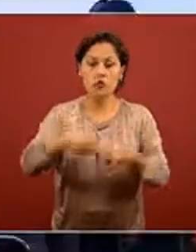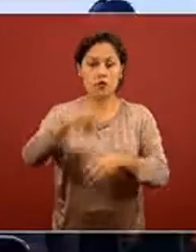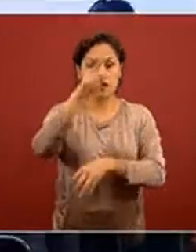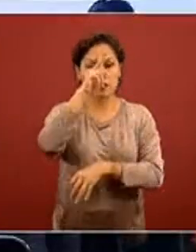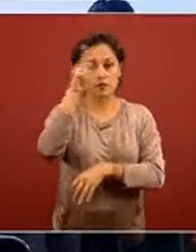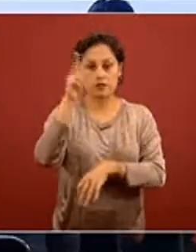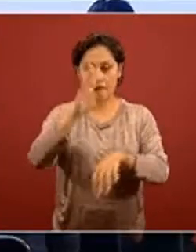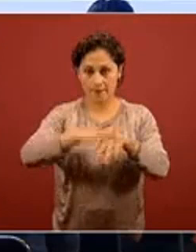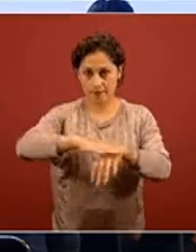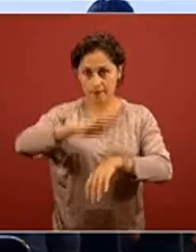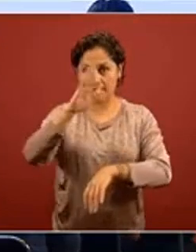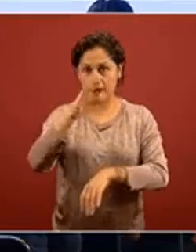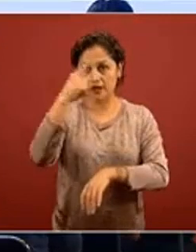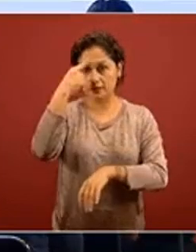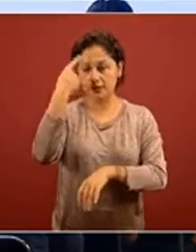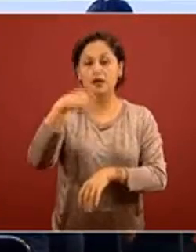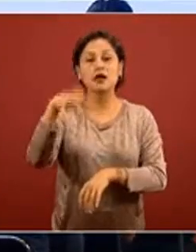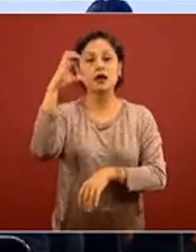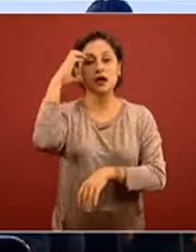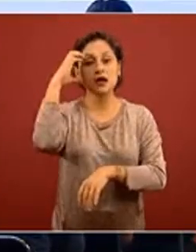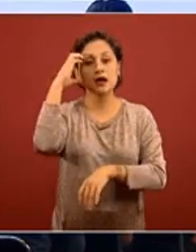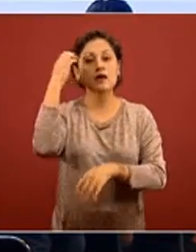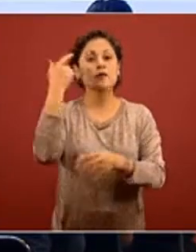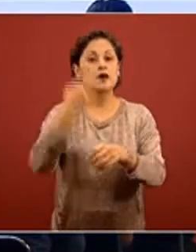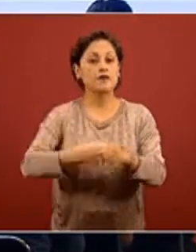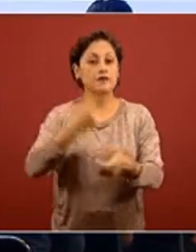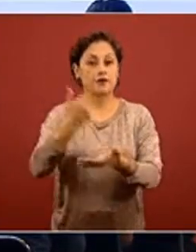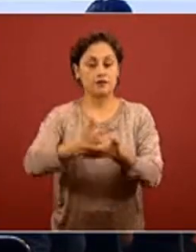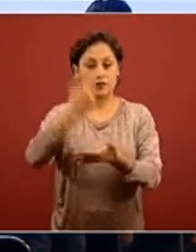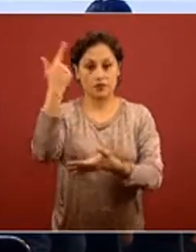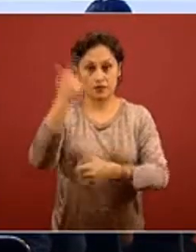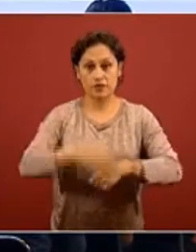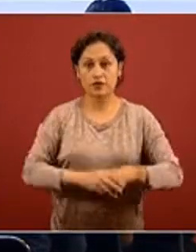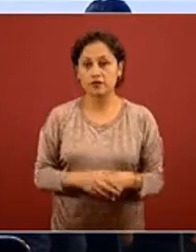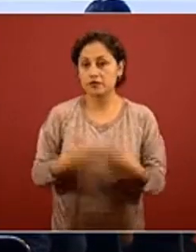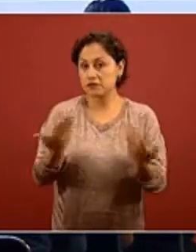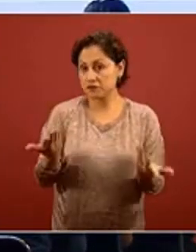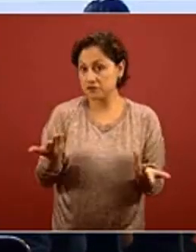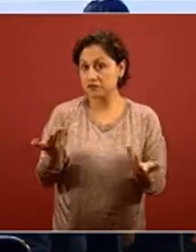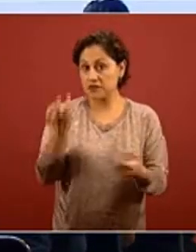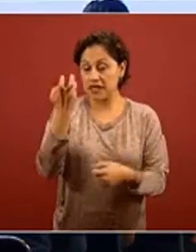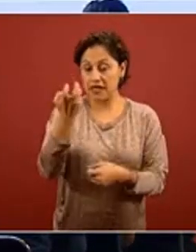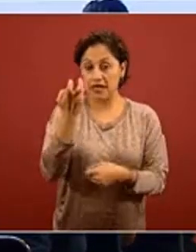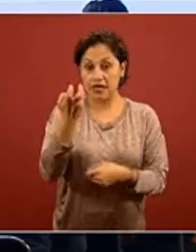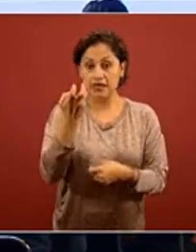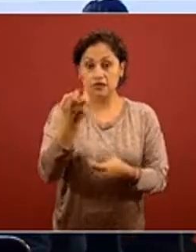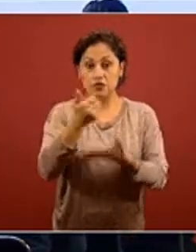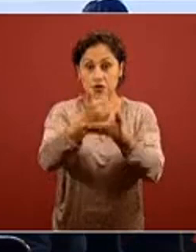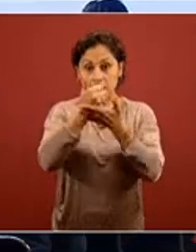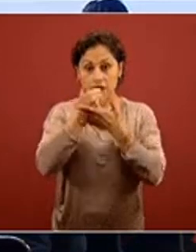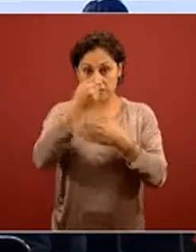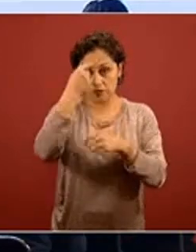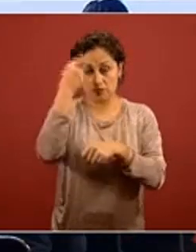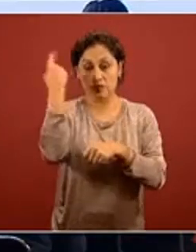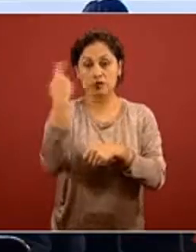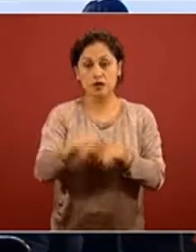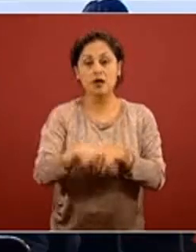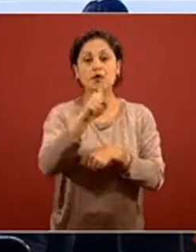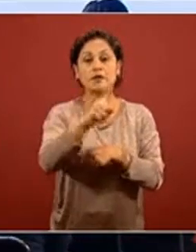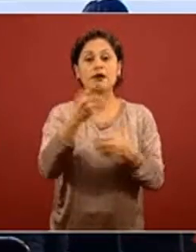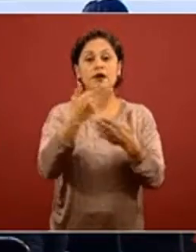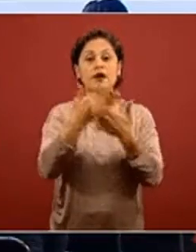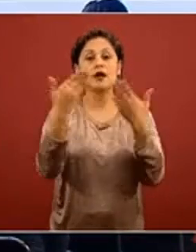este tipo de camas. Lo que lógicamente se pretende con las intervenciones de sana distancia, de la Jornada